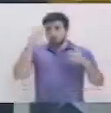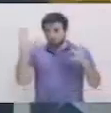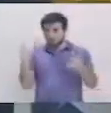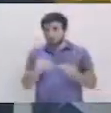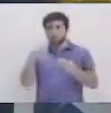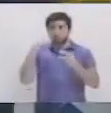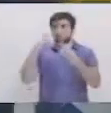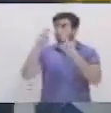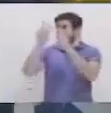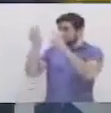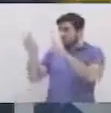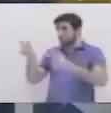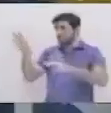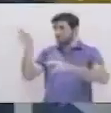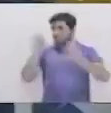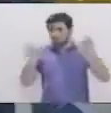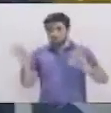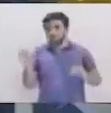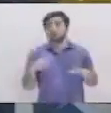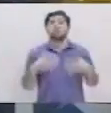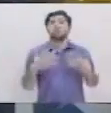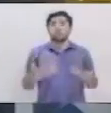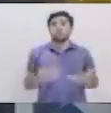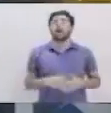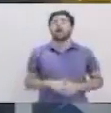¿Cuáles lograron recordarse? Muy bien.